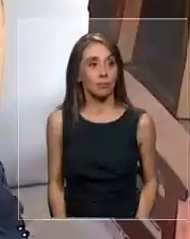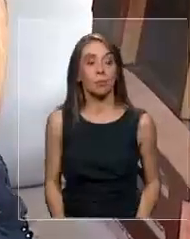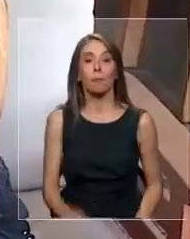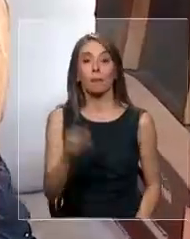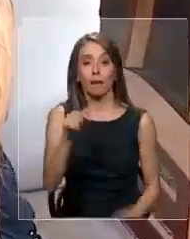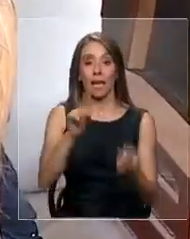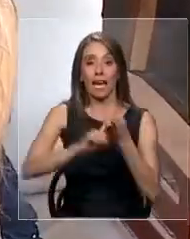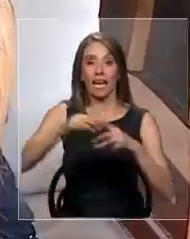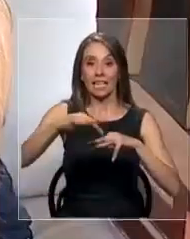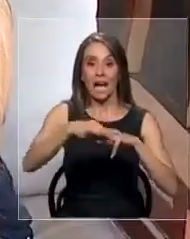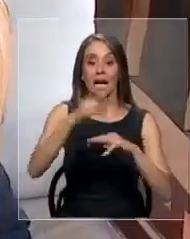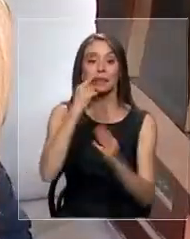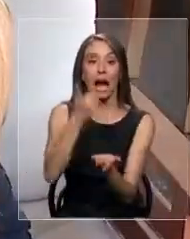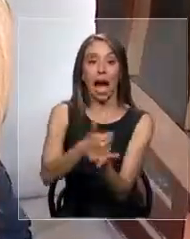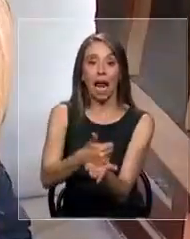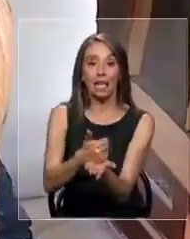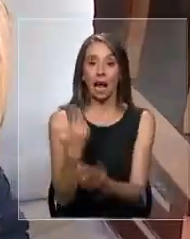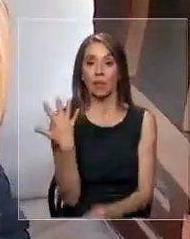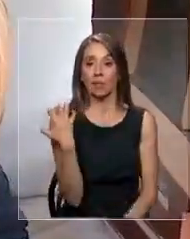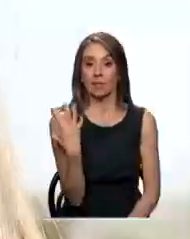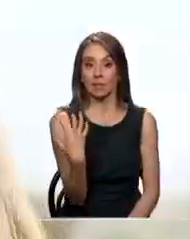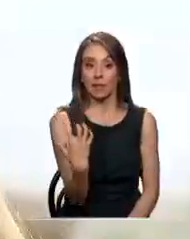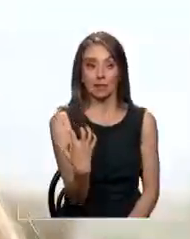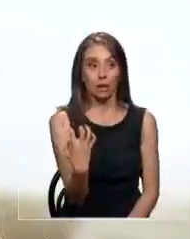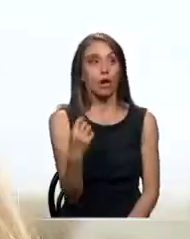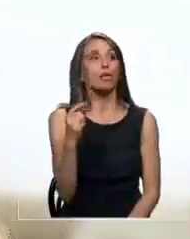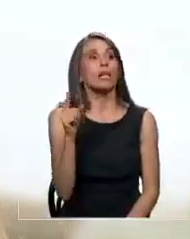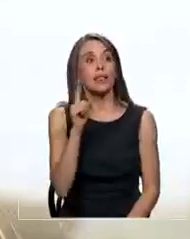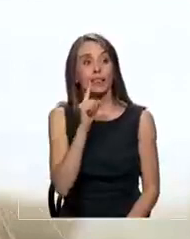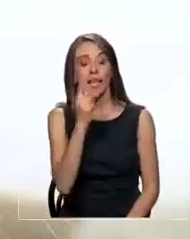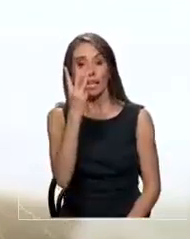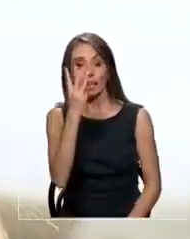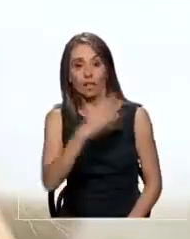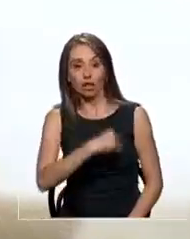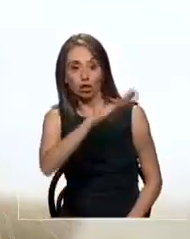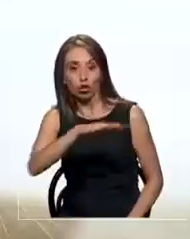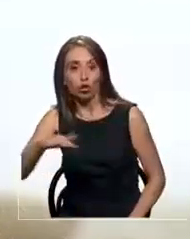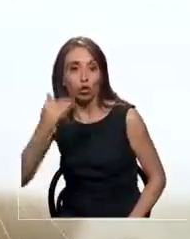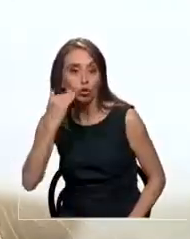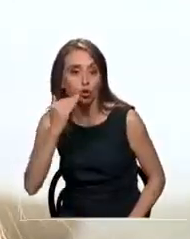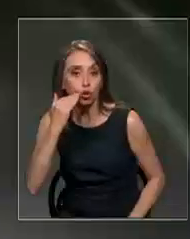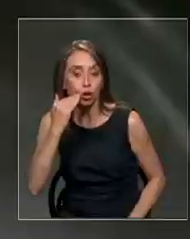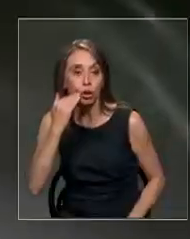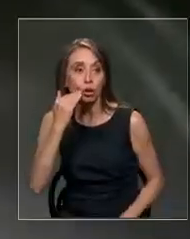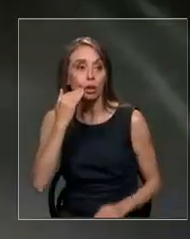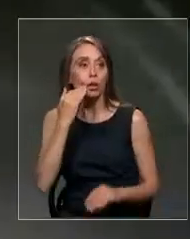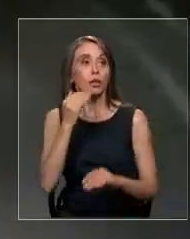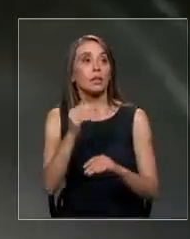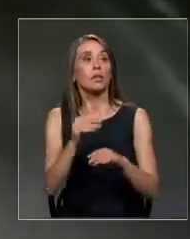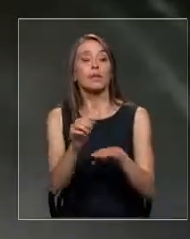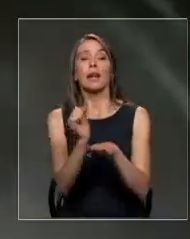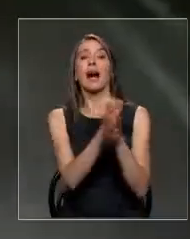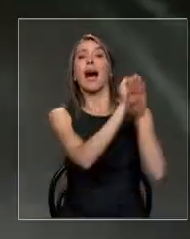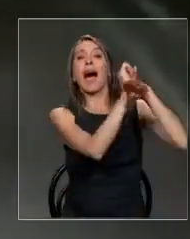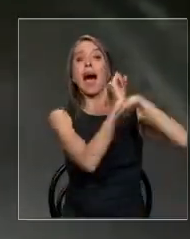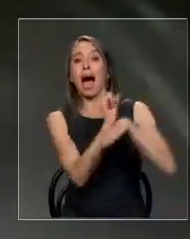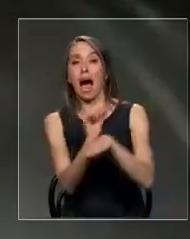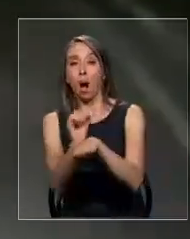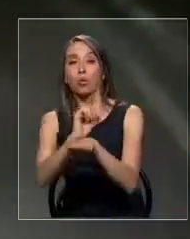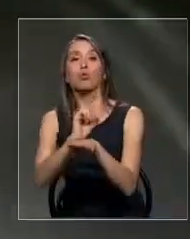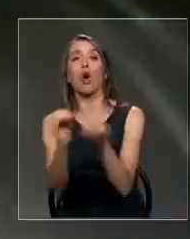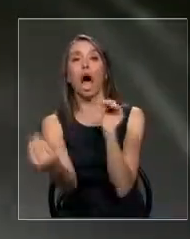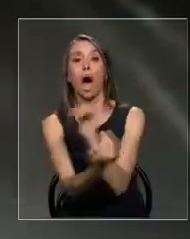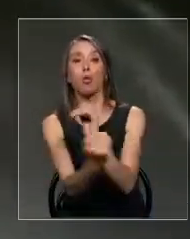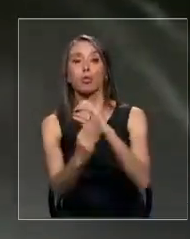Hoy casada con el alcalde de Estación Central y madre de 3 pequeños niños, fue encerrada en el empalme de la autopista